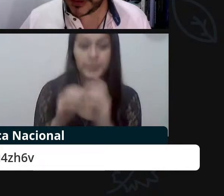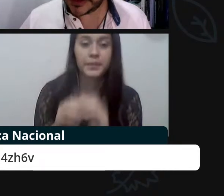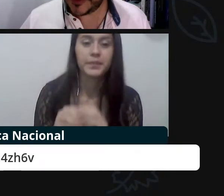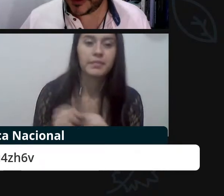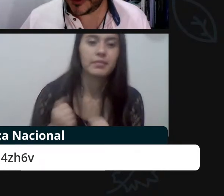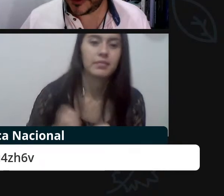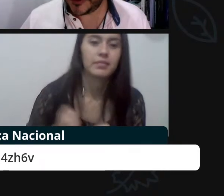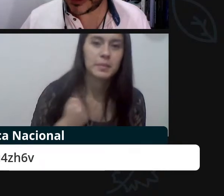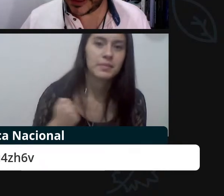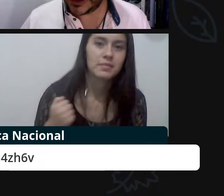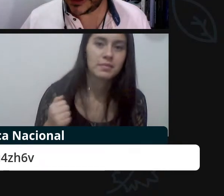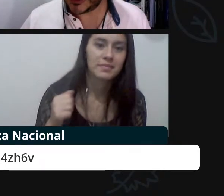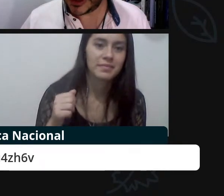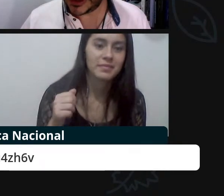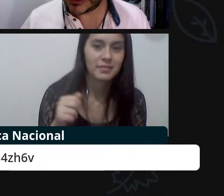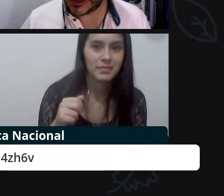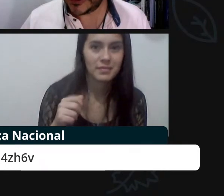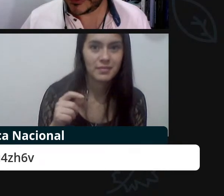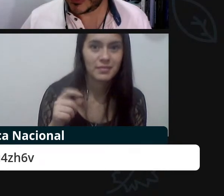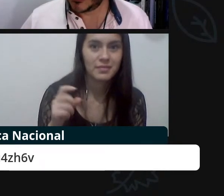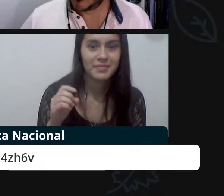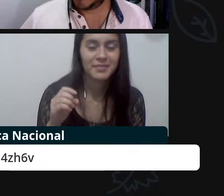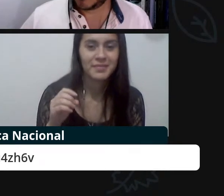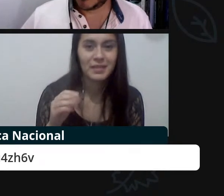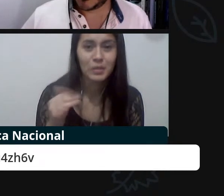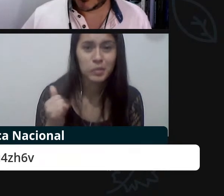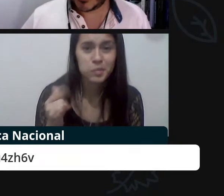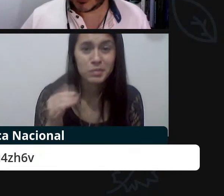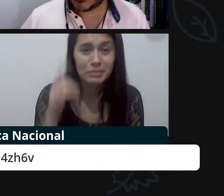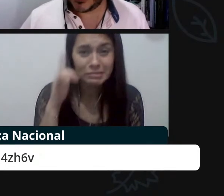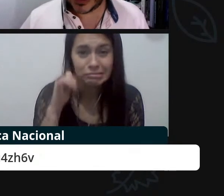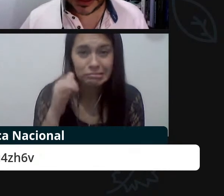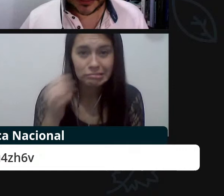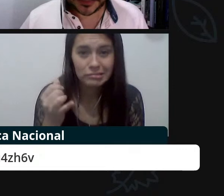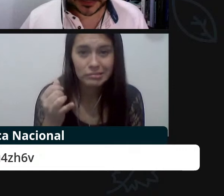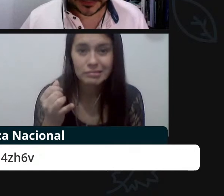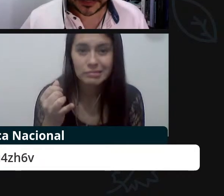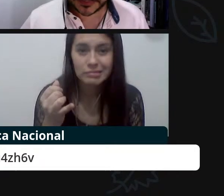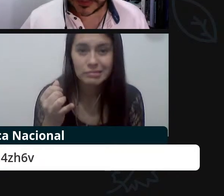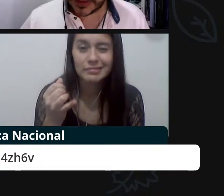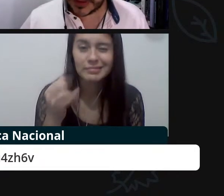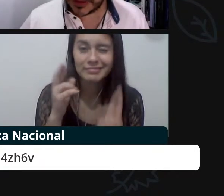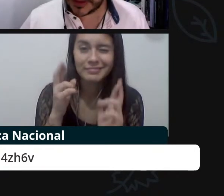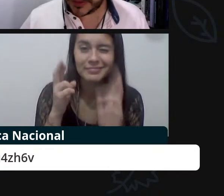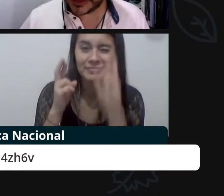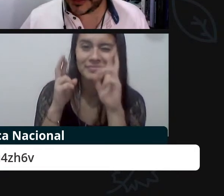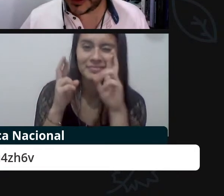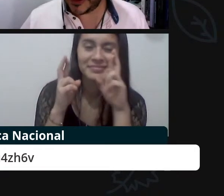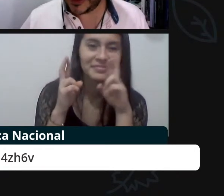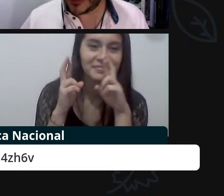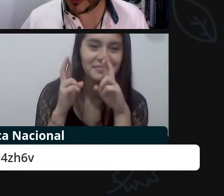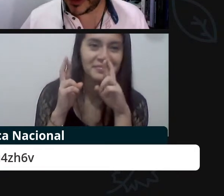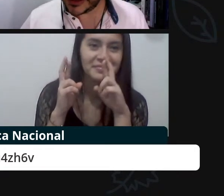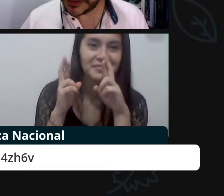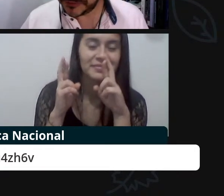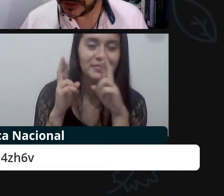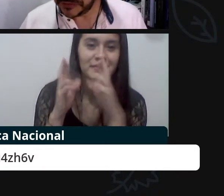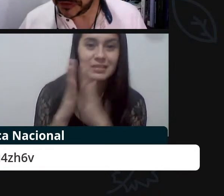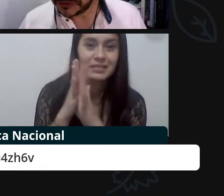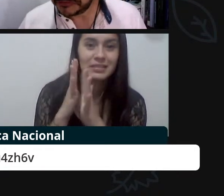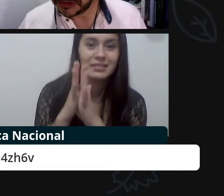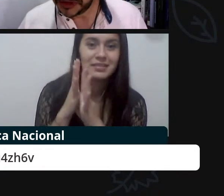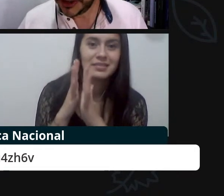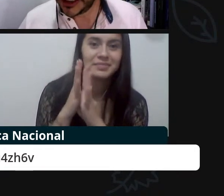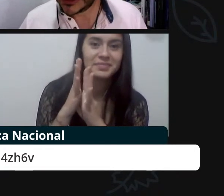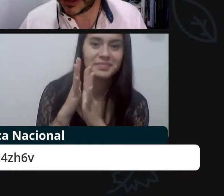maestro Fabio ya se fue. No está ahí. Yo sé que está. Espero que sí. Cuénteme si lo logramos, maestro